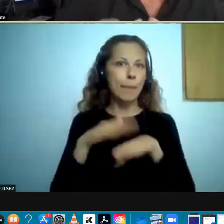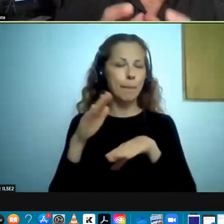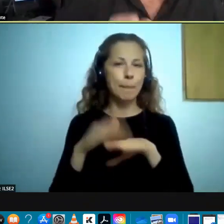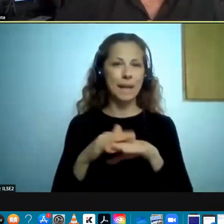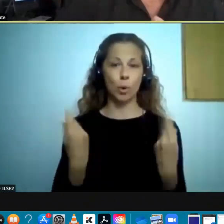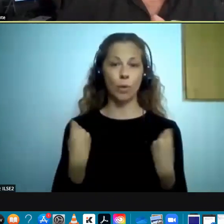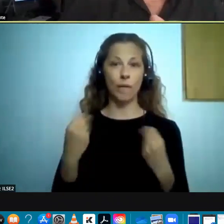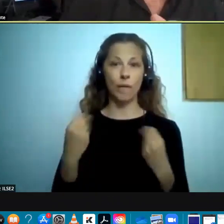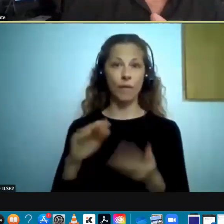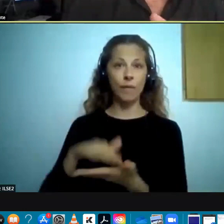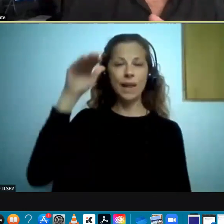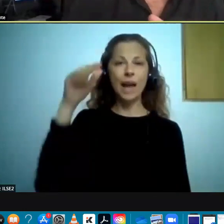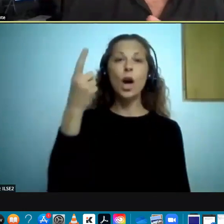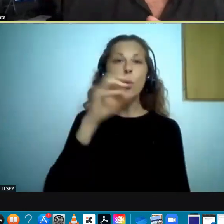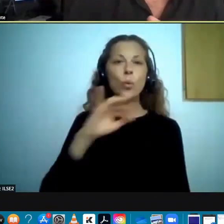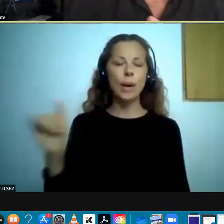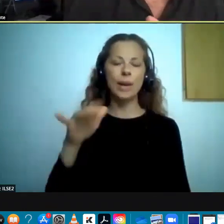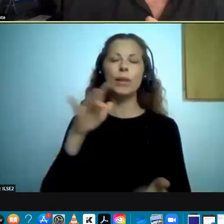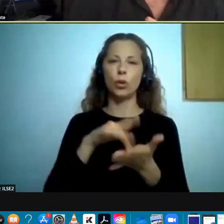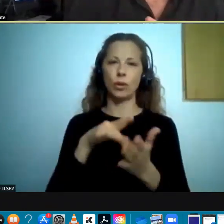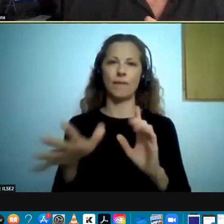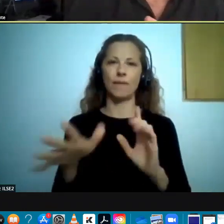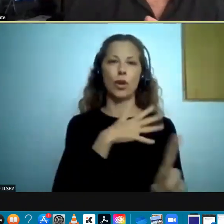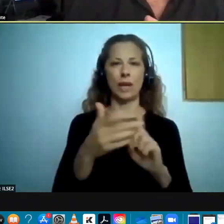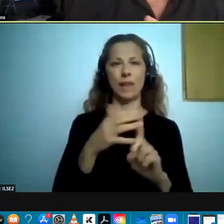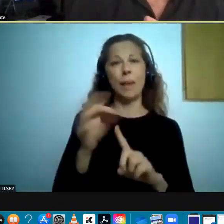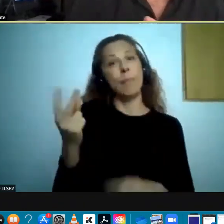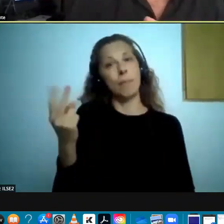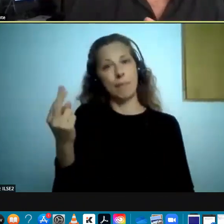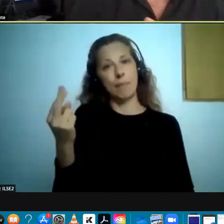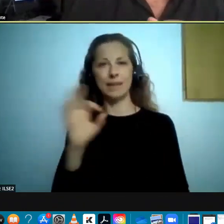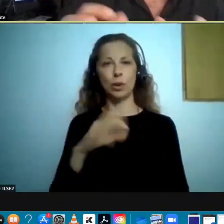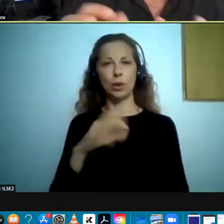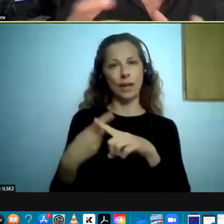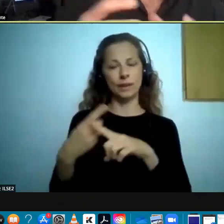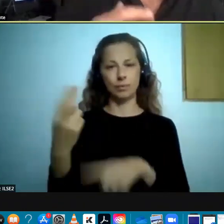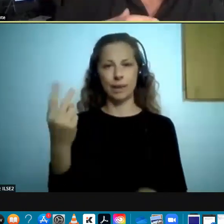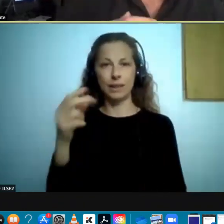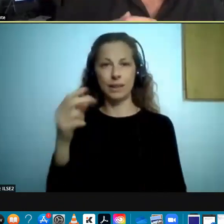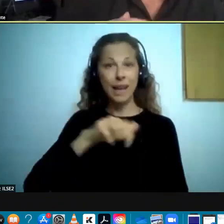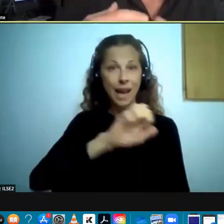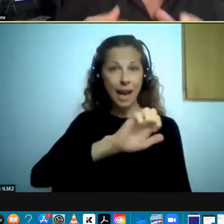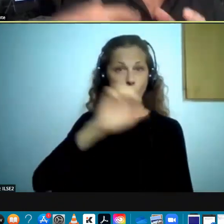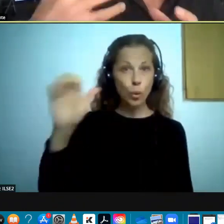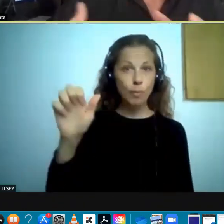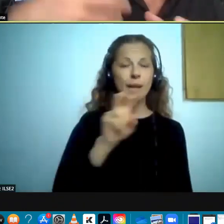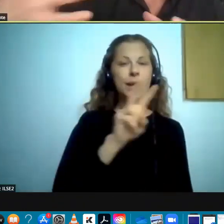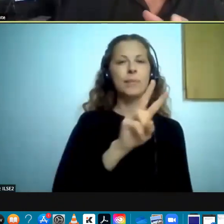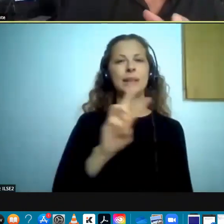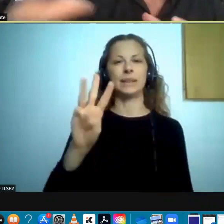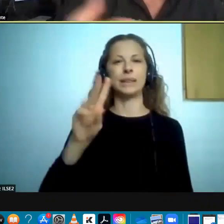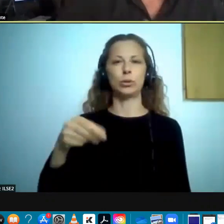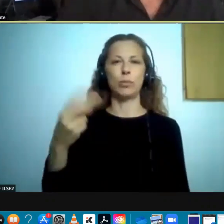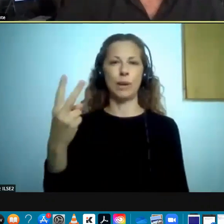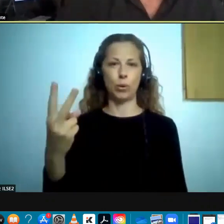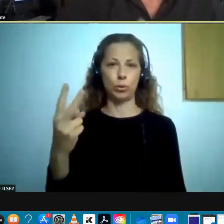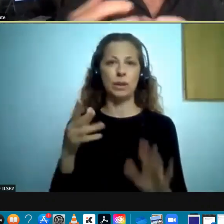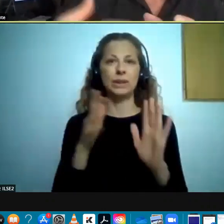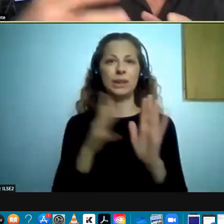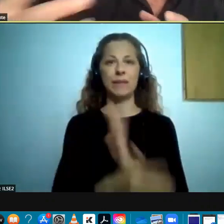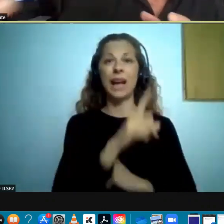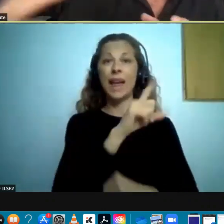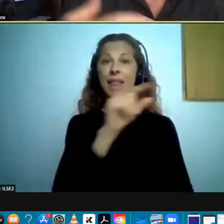sus parejas o exparejas. En nuestra región europea es del 23,2%. Es decir, que 23 de cada 100